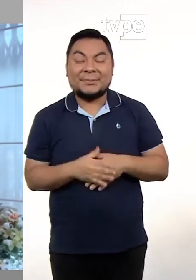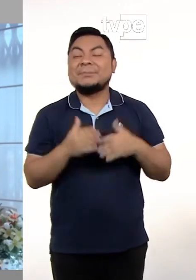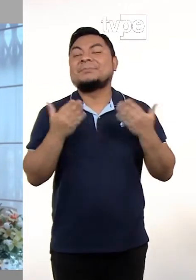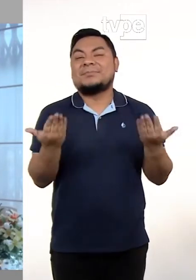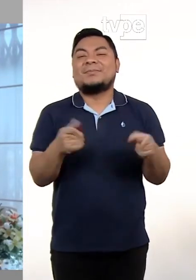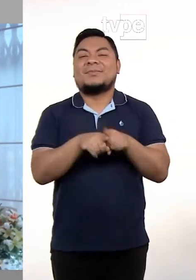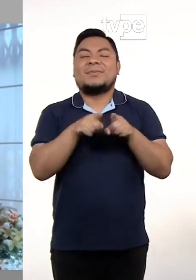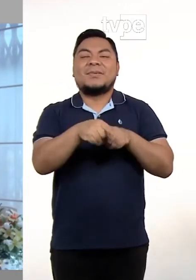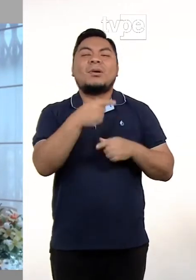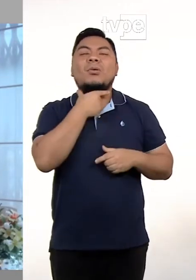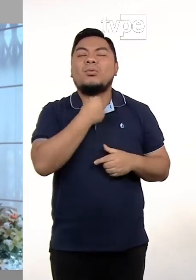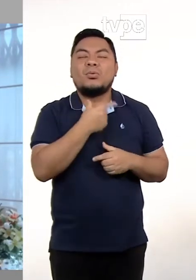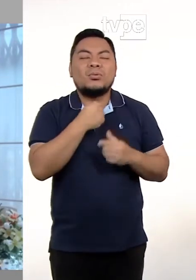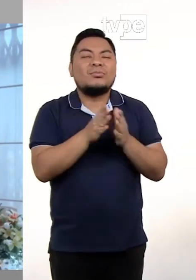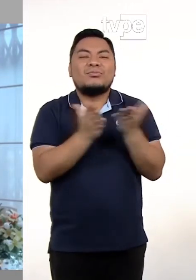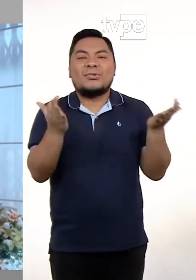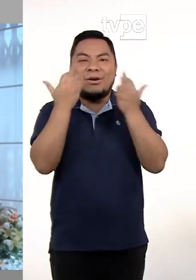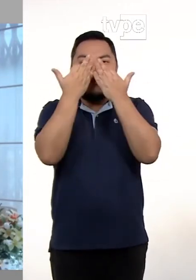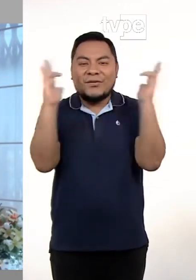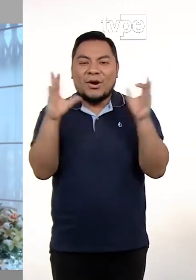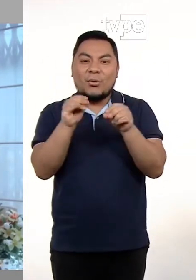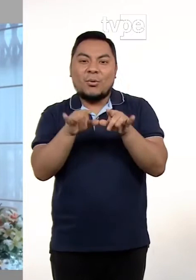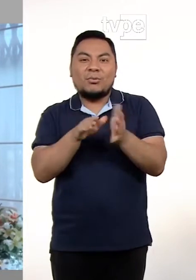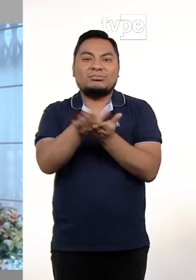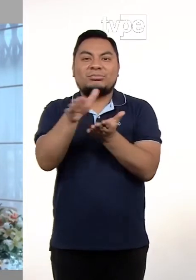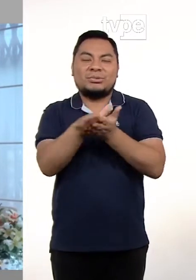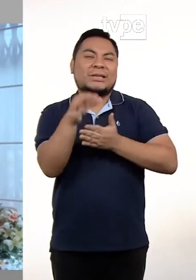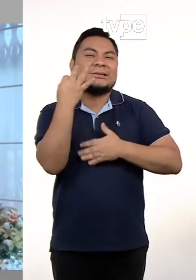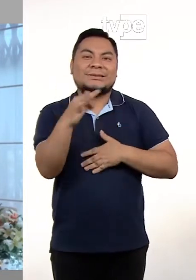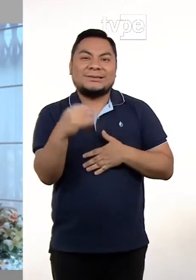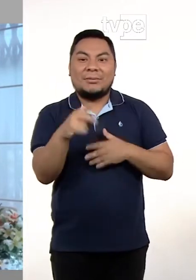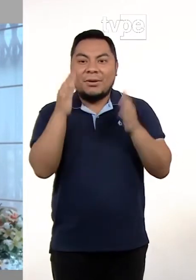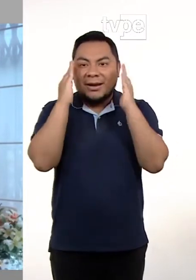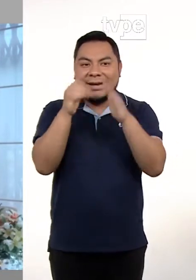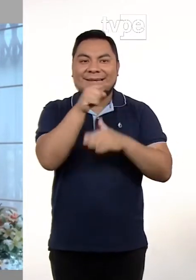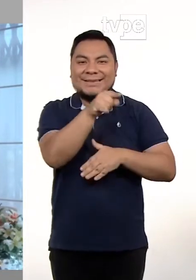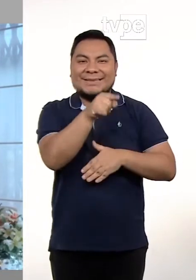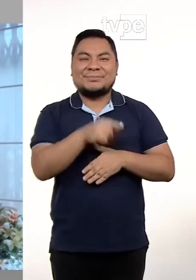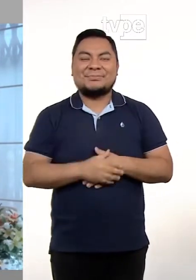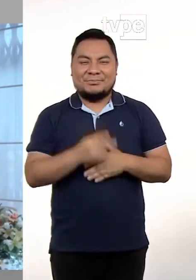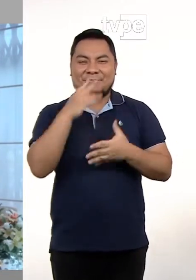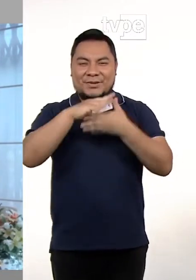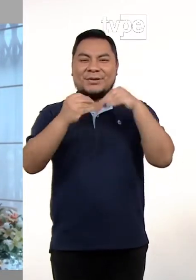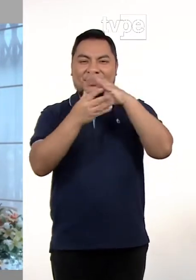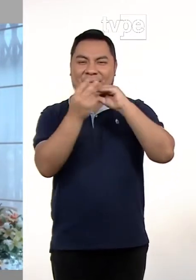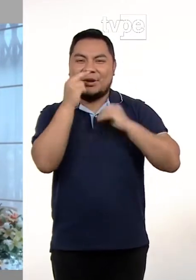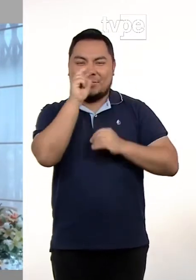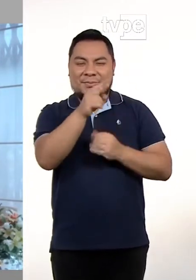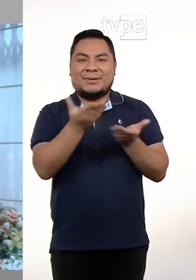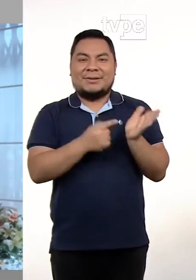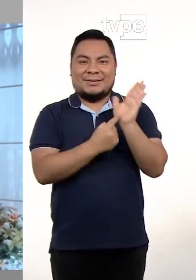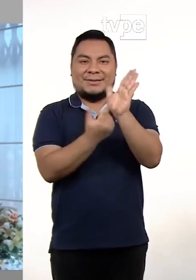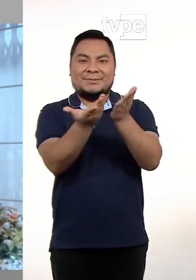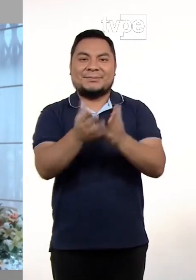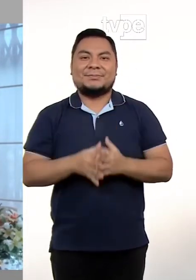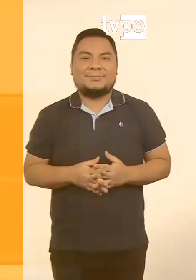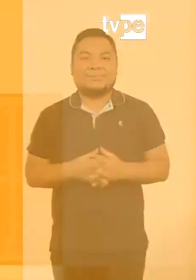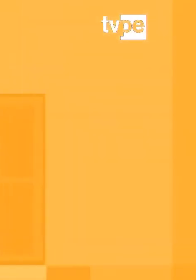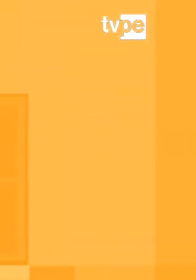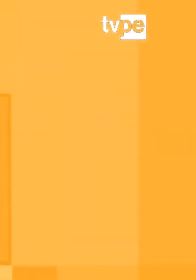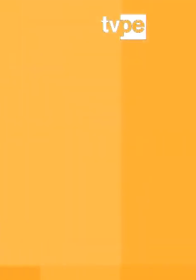supuesto le encantan las redes sociales. Siempre está pendiente de ellas. Vamos con esa nota aquí en Sin